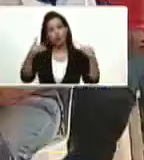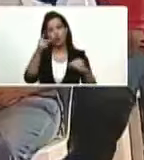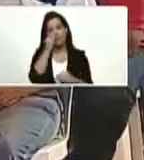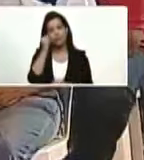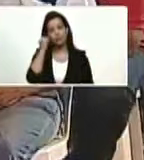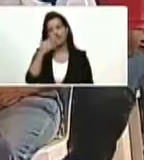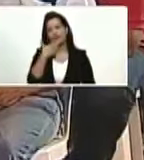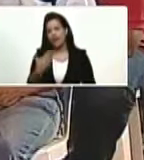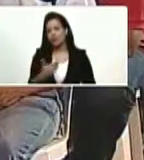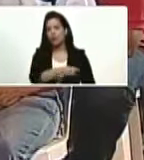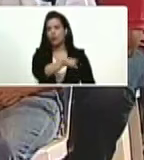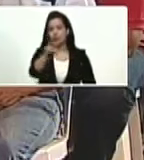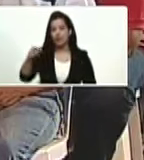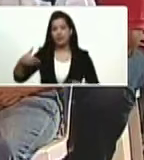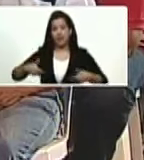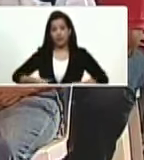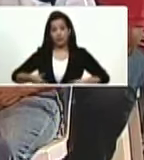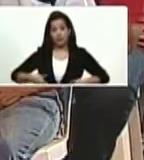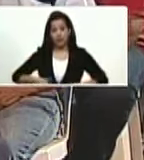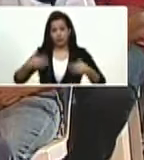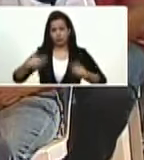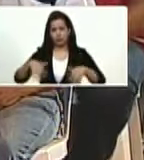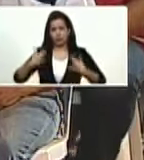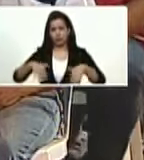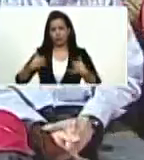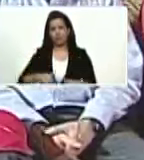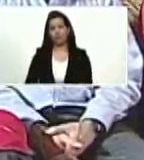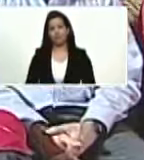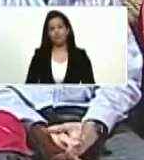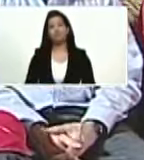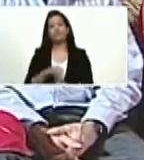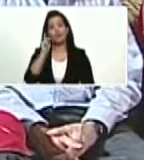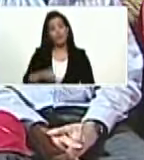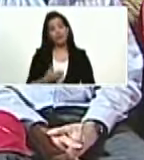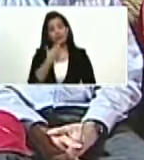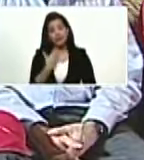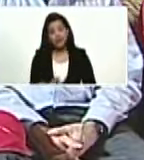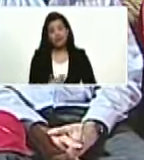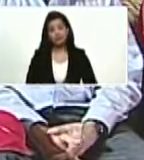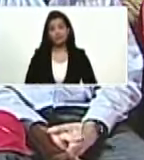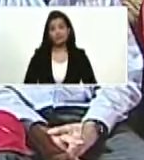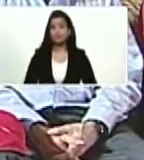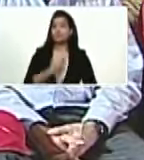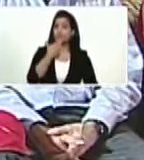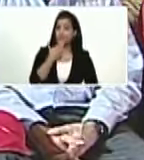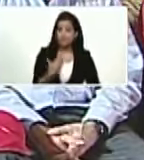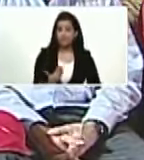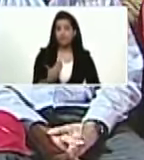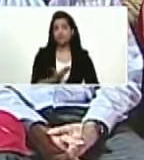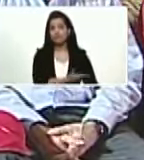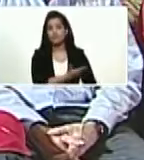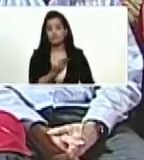esfuerzo que hacen por nuestro país y quiero agradecer por la realización